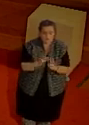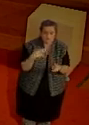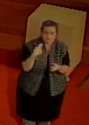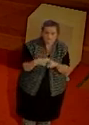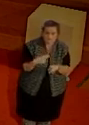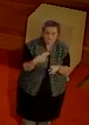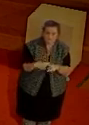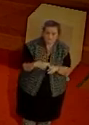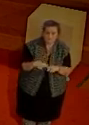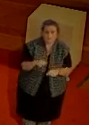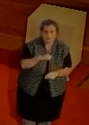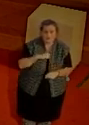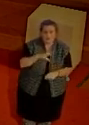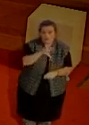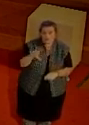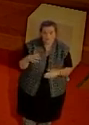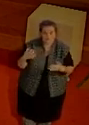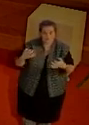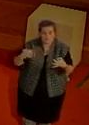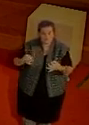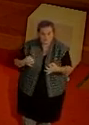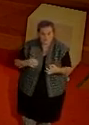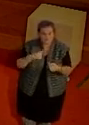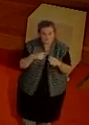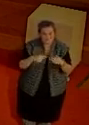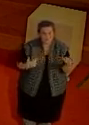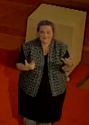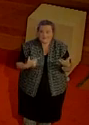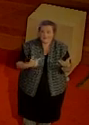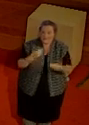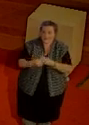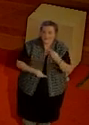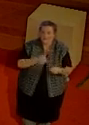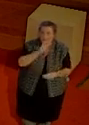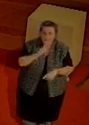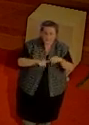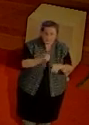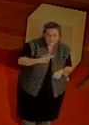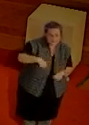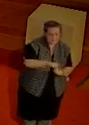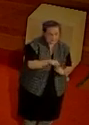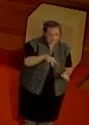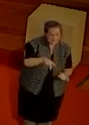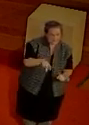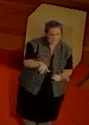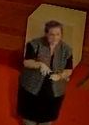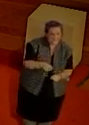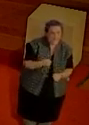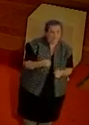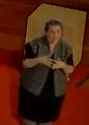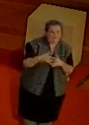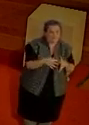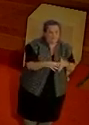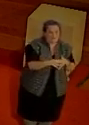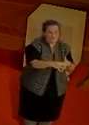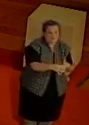términos económicos como en términos de seguridad están hechos a imagen y semejanza de occidente con Estados Unidos a la cabeza que es por enci de